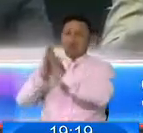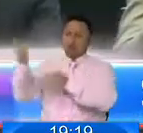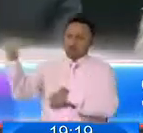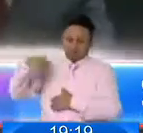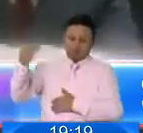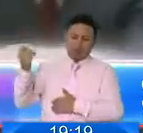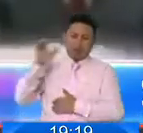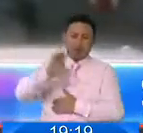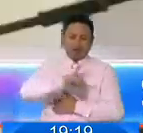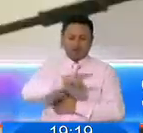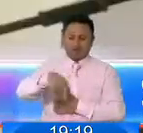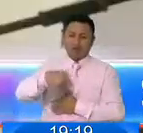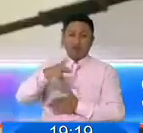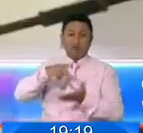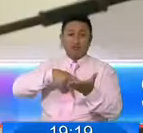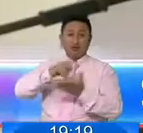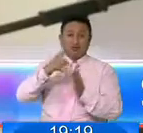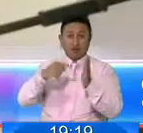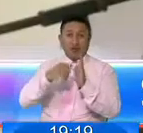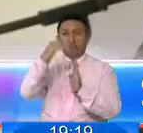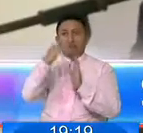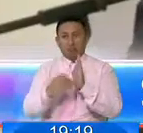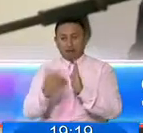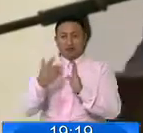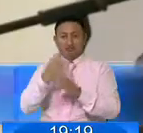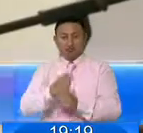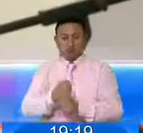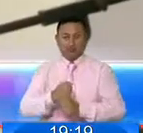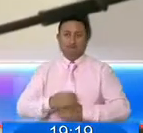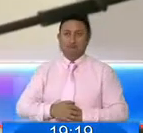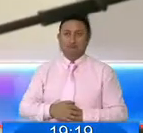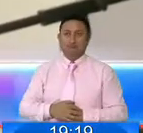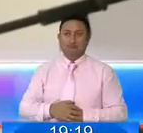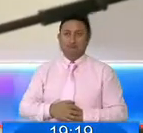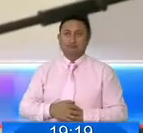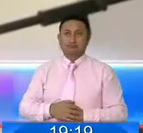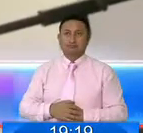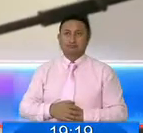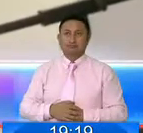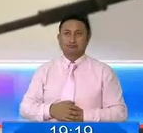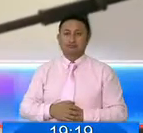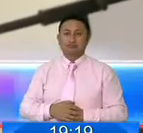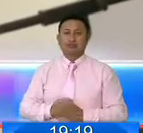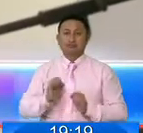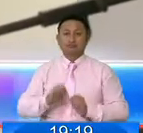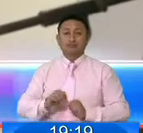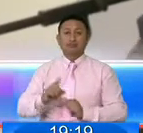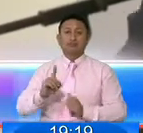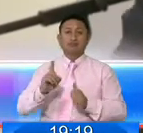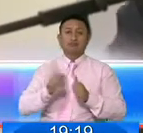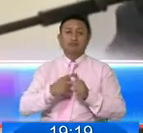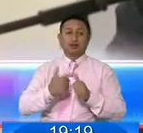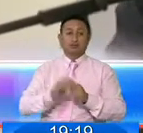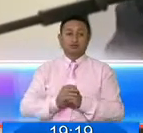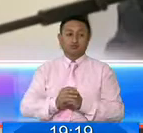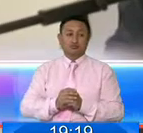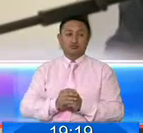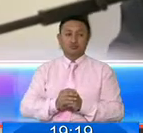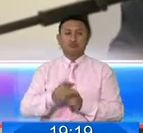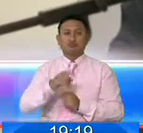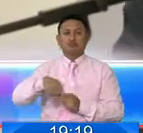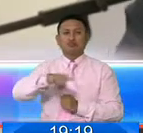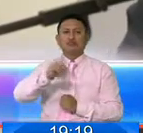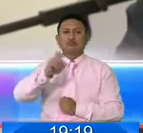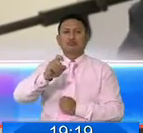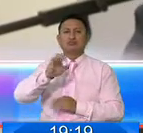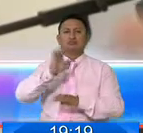y seguridad jurídica. Dejemos a un lado los intereses personales para dar paso a los intereses generales. Hoy el